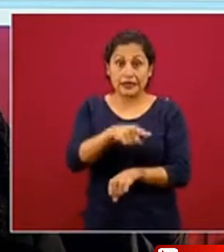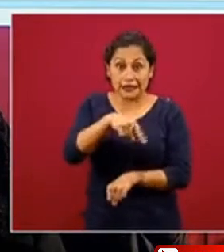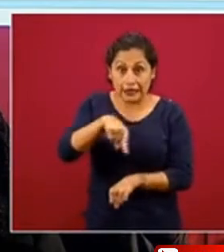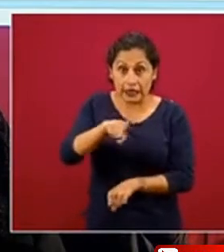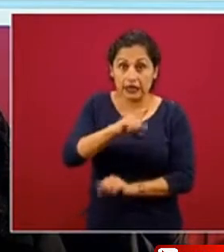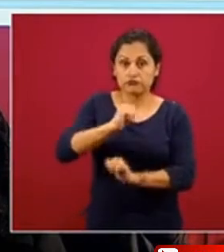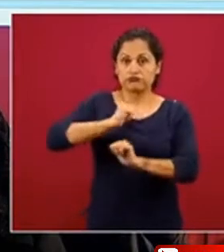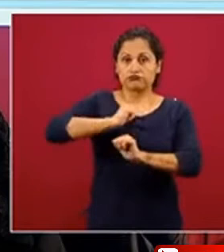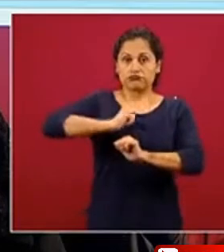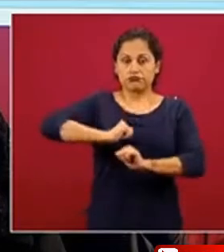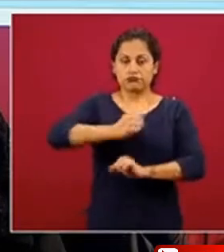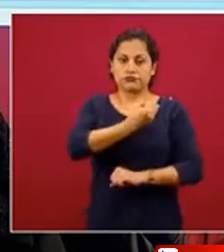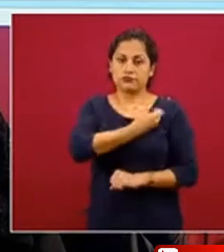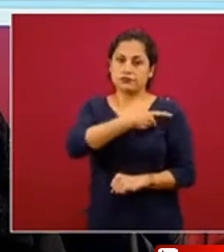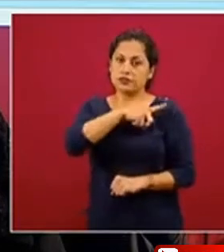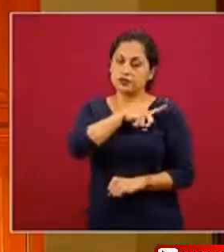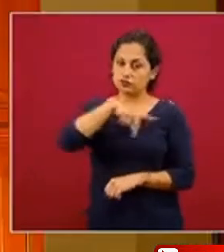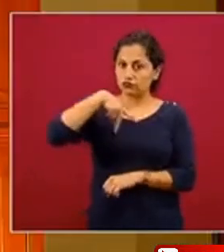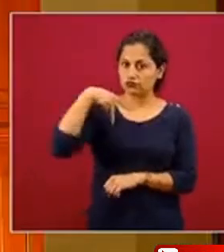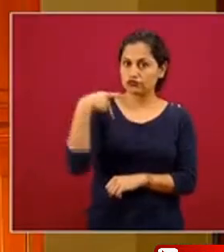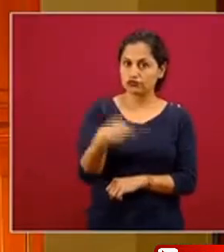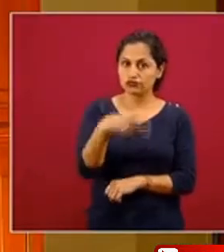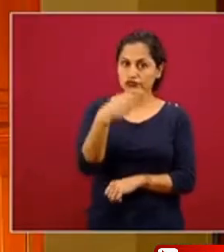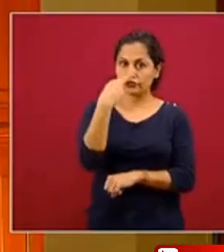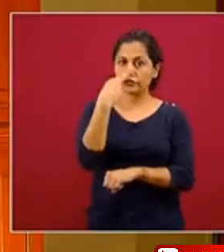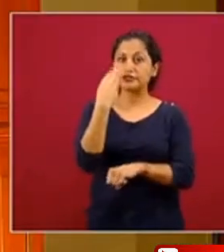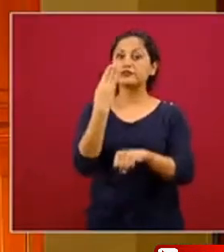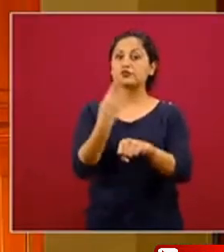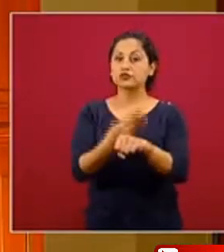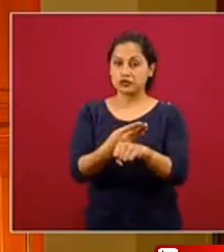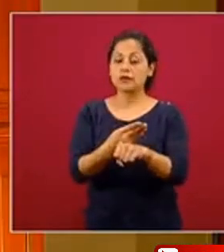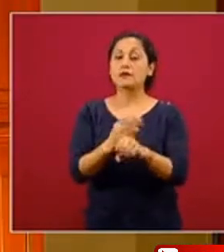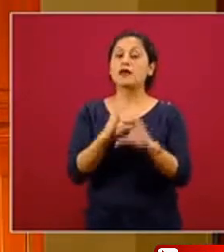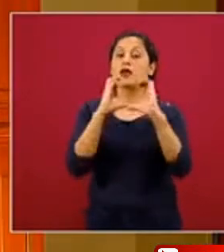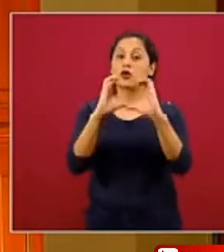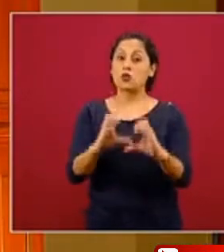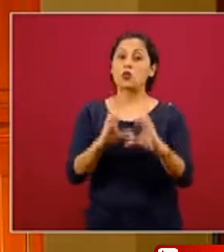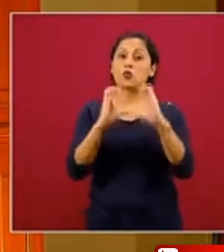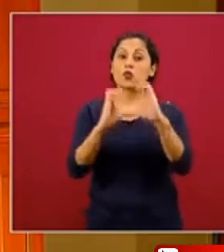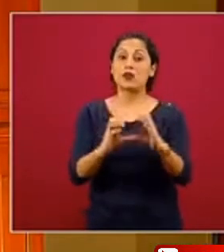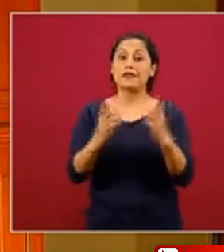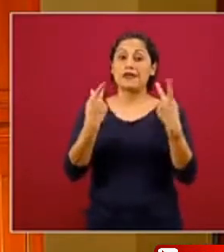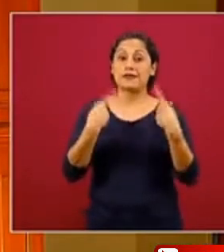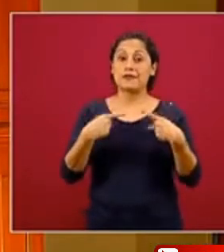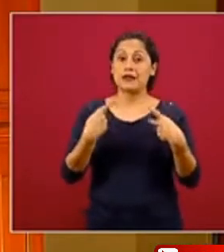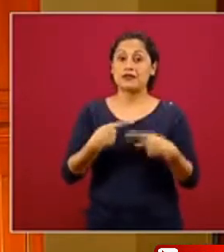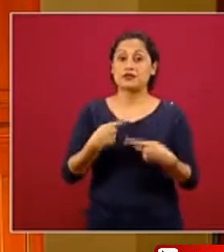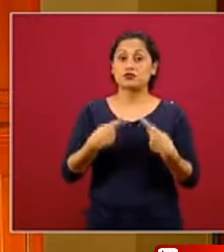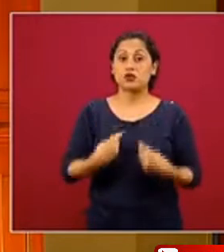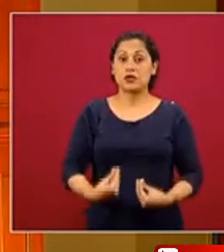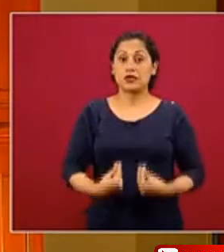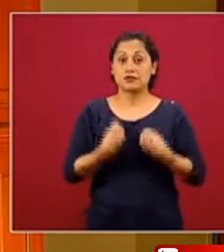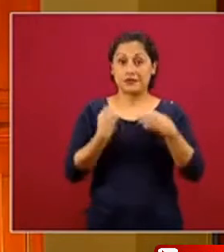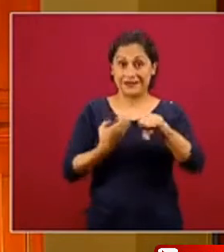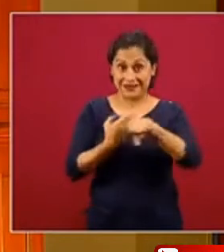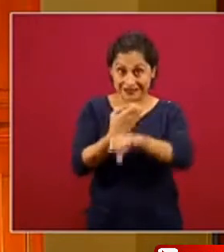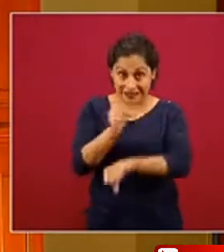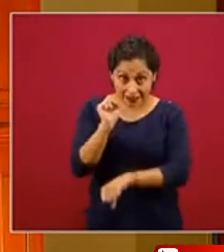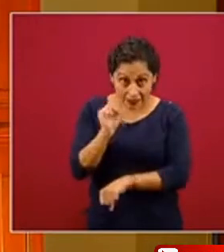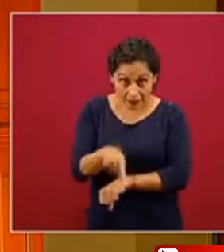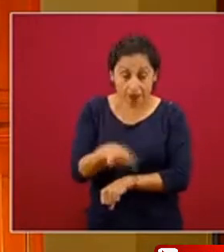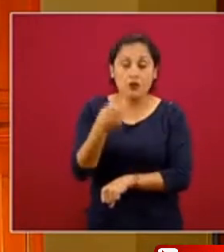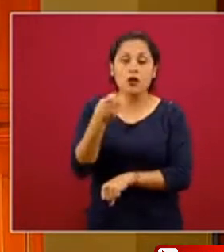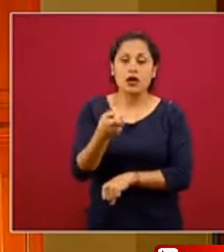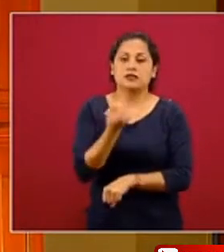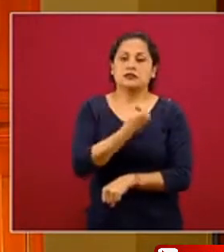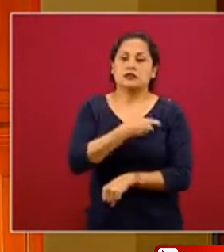sanitarias. Es su responsabilidad velar por la protección de la salud de la población en su territorio. Pueden